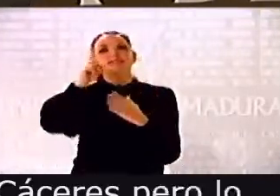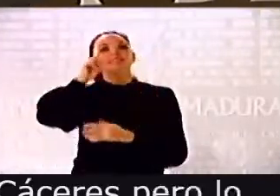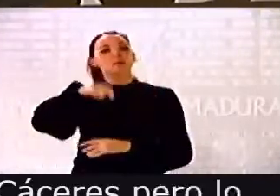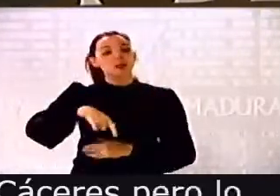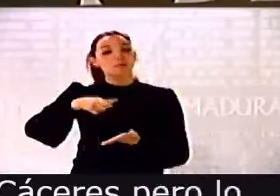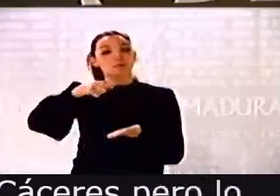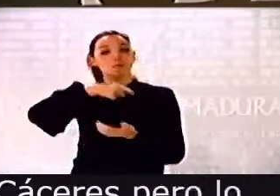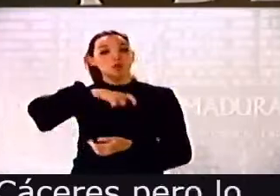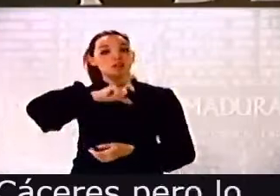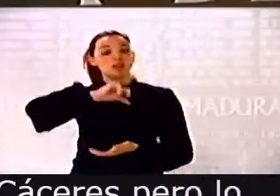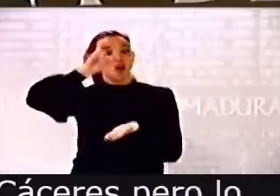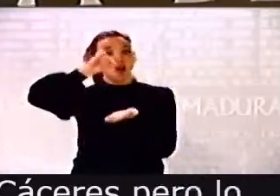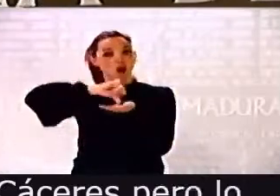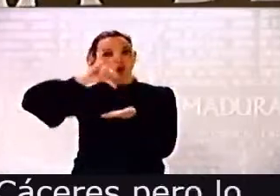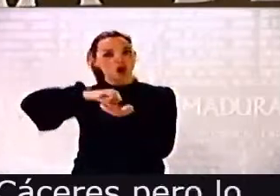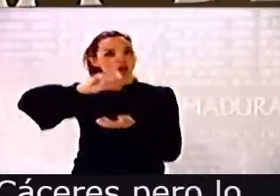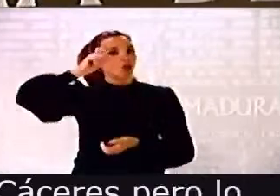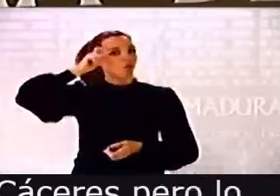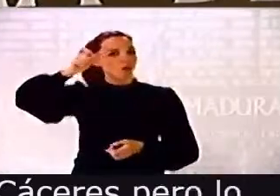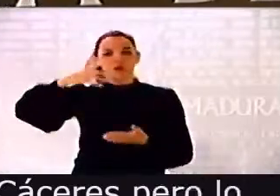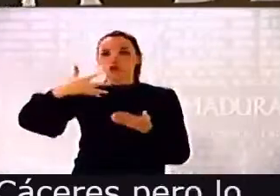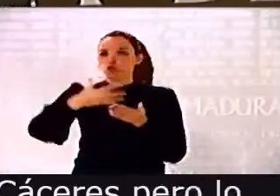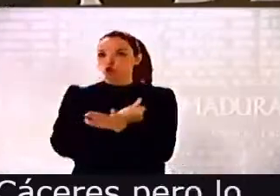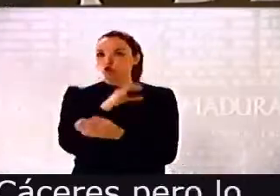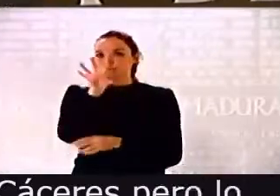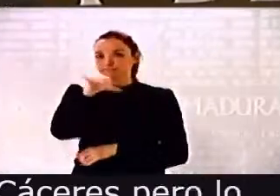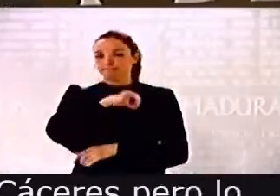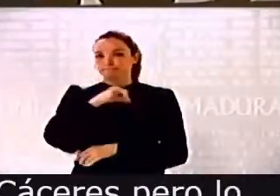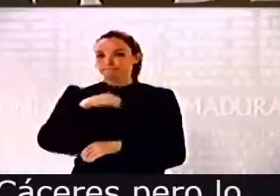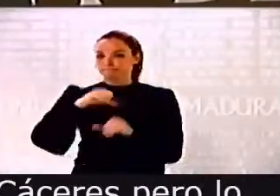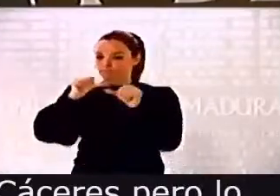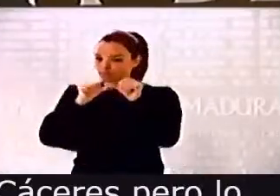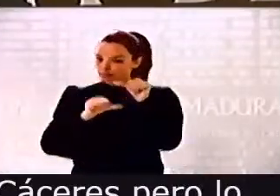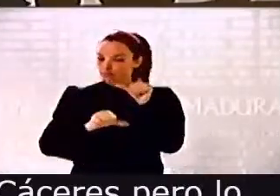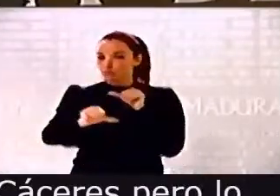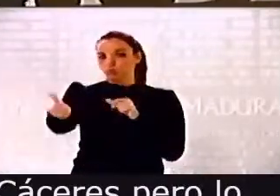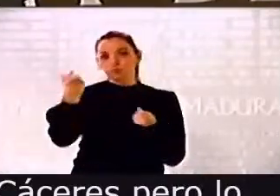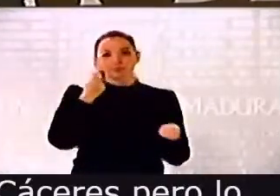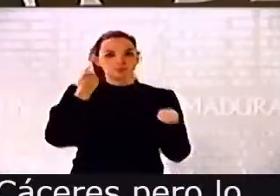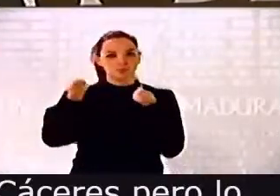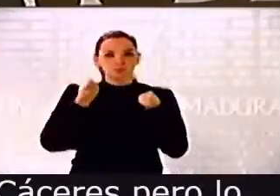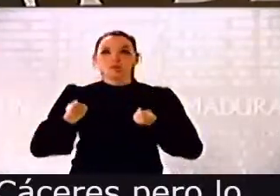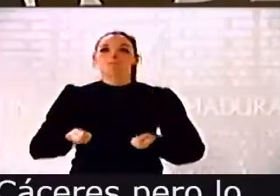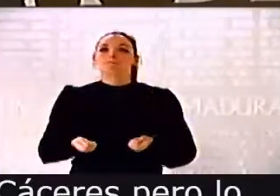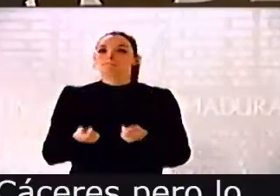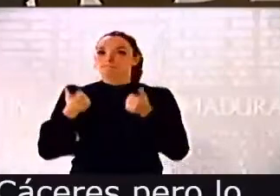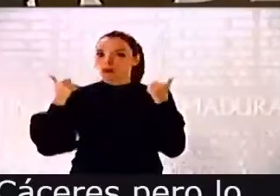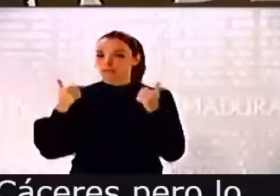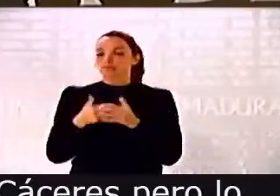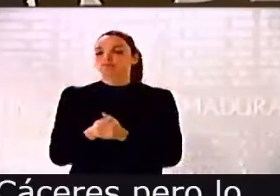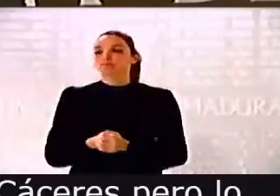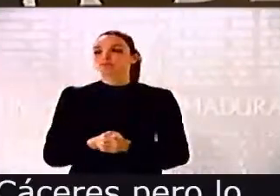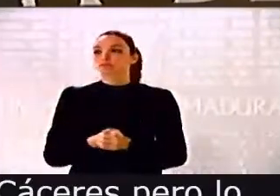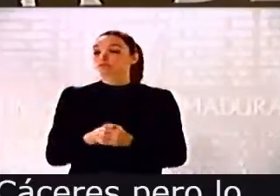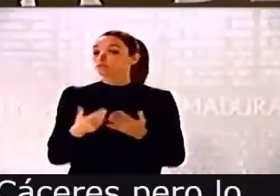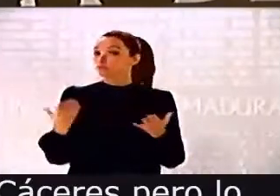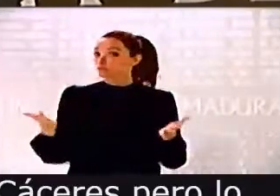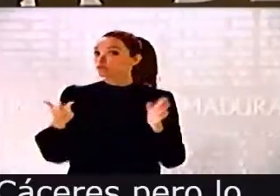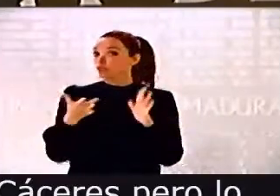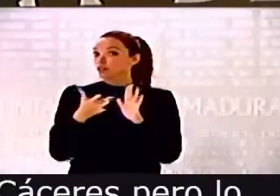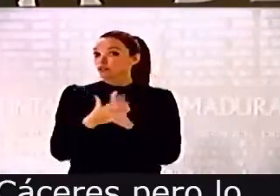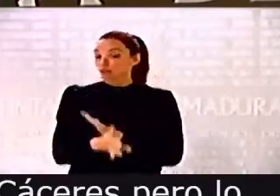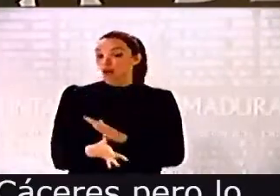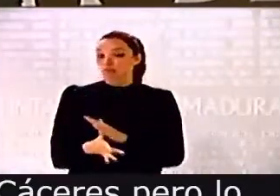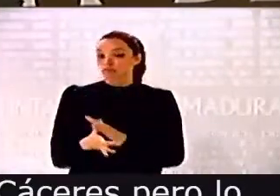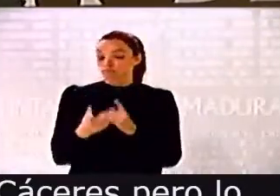policías locales del resto de la comunidad autónoma en los próximos días. Eso significa que necesitamos